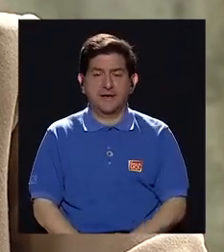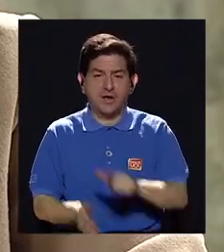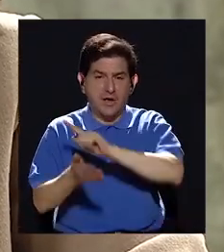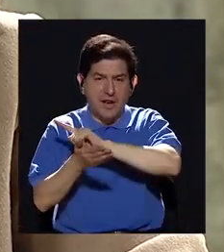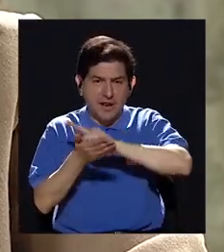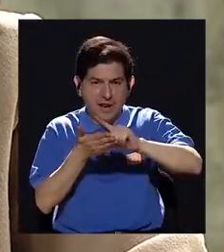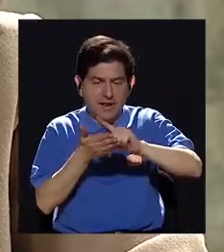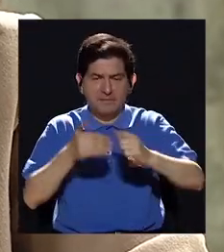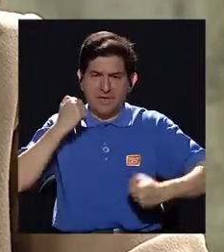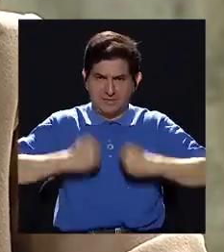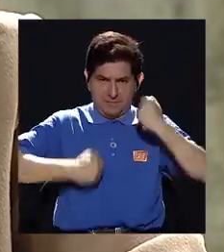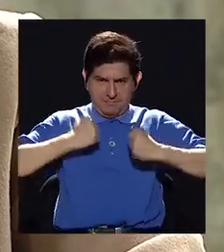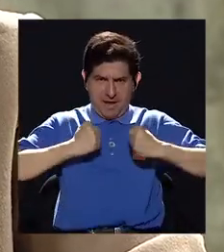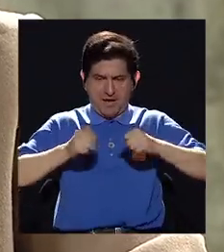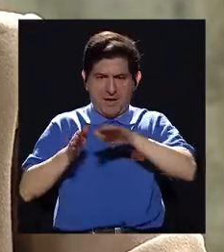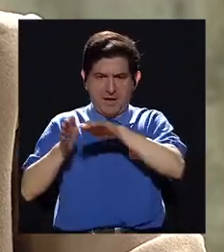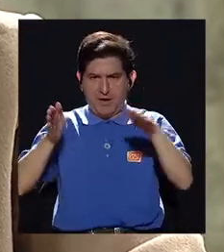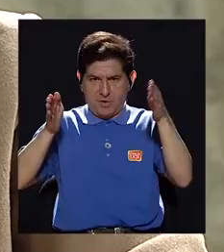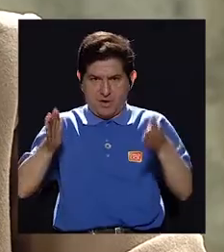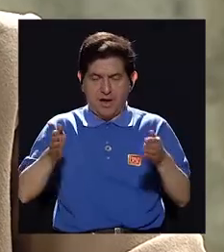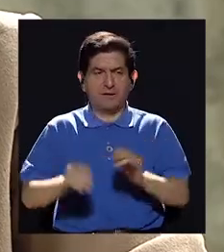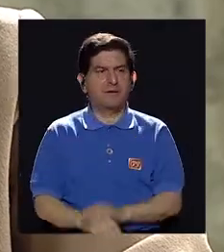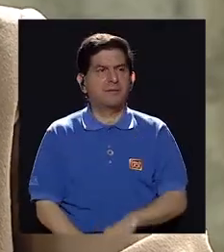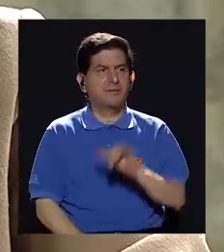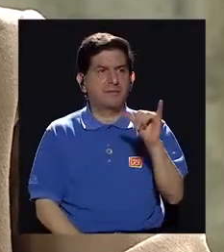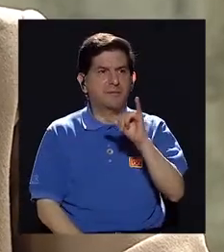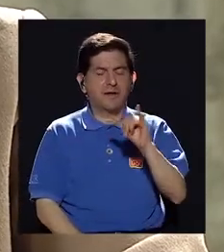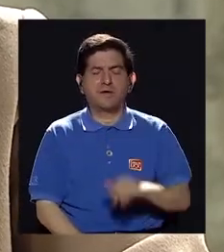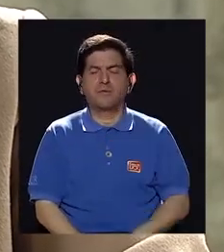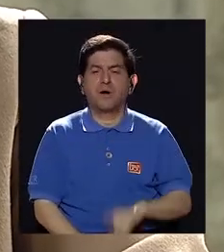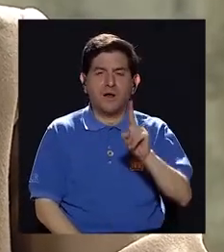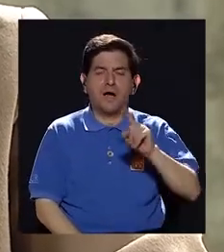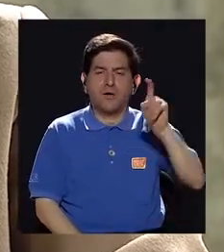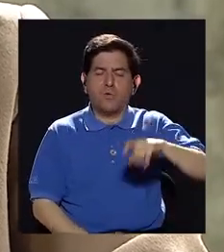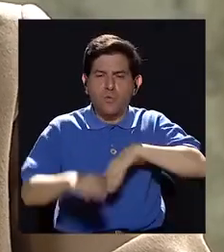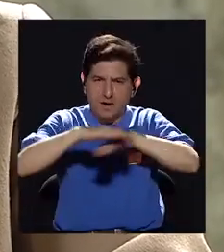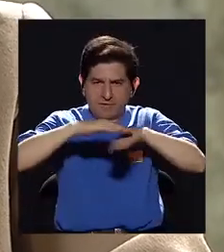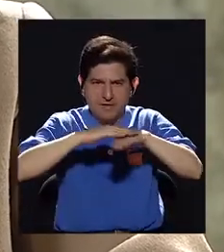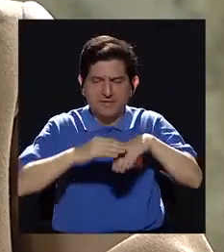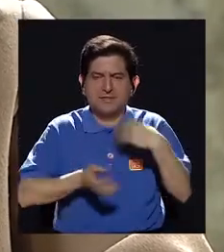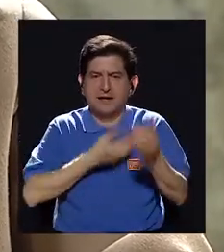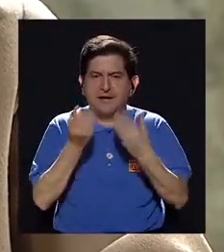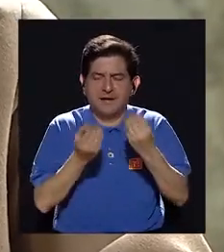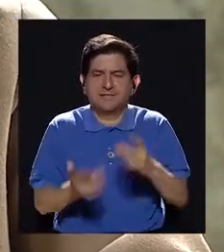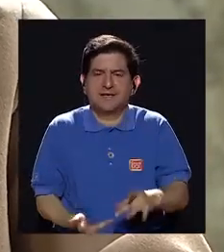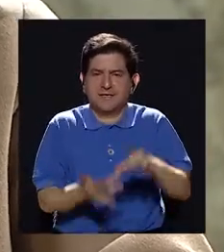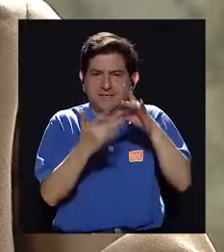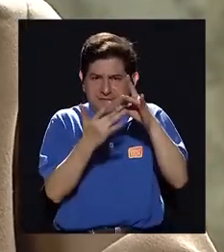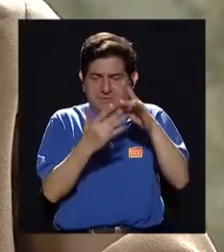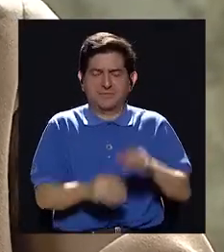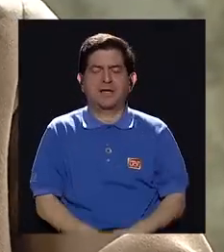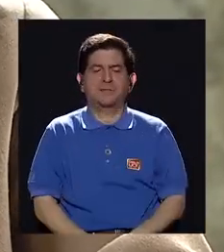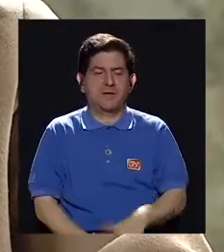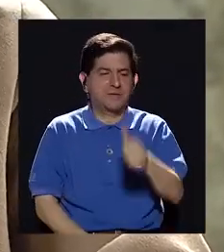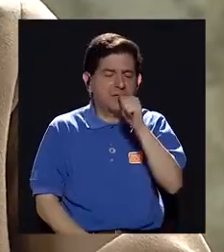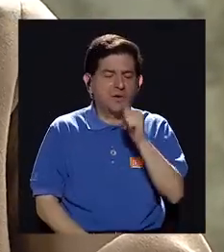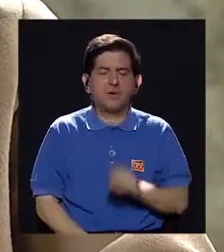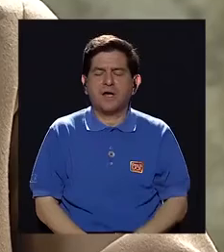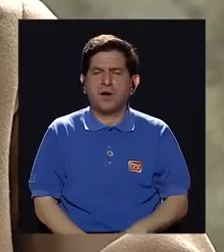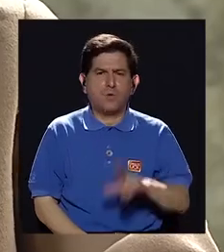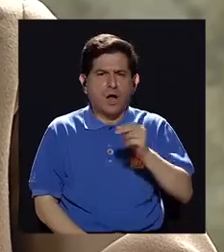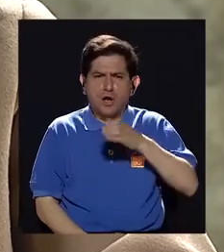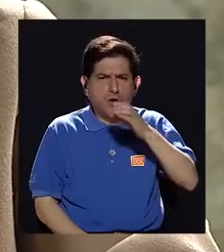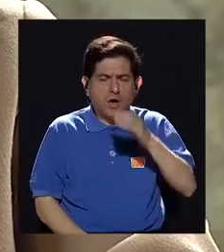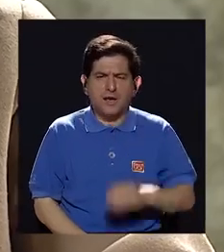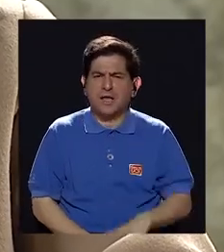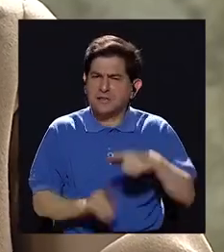en cama es como la, digamos, fundamental. ¿Qué tenemos que hacer? Especialmente agua, una agüita tibia para